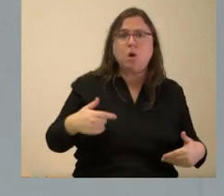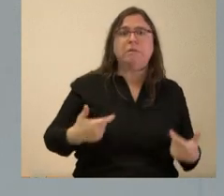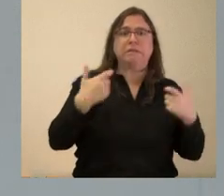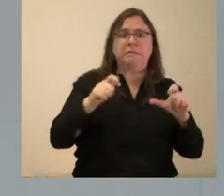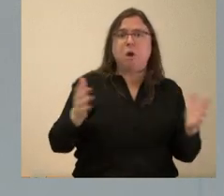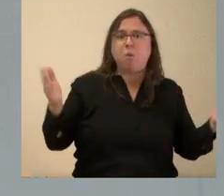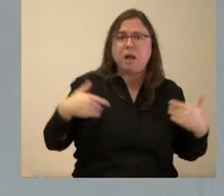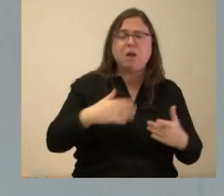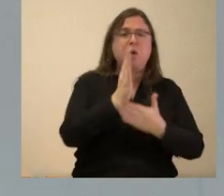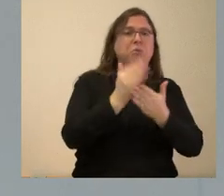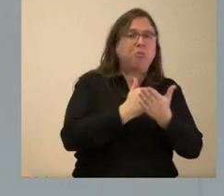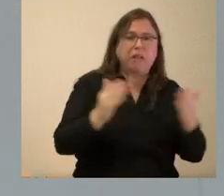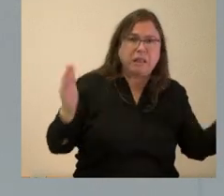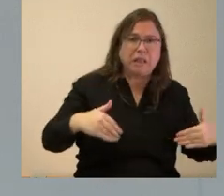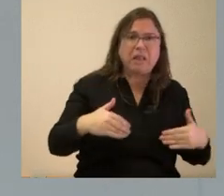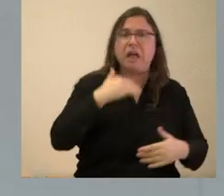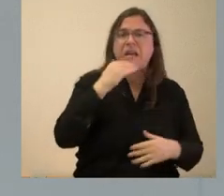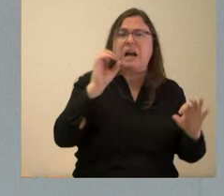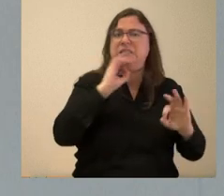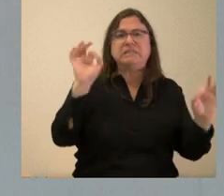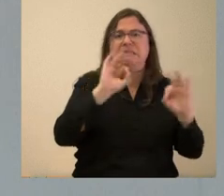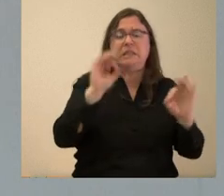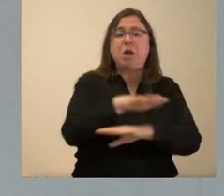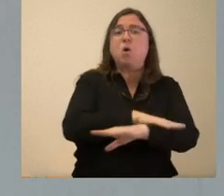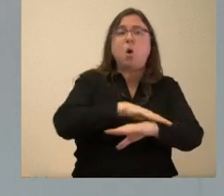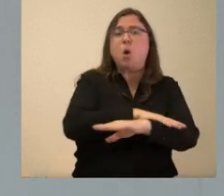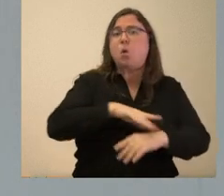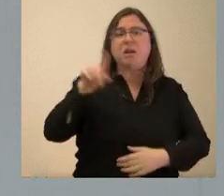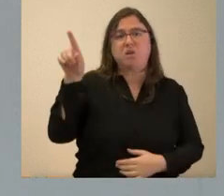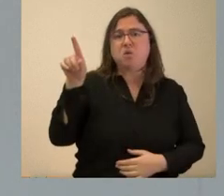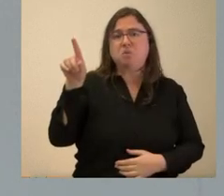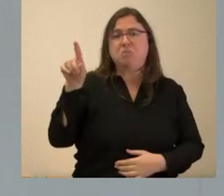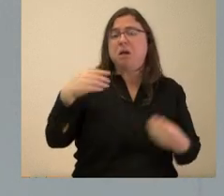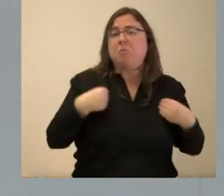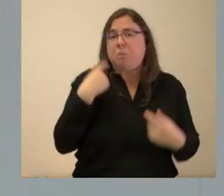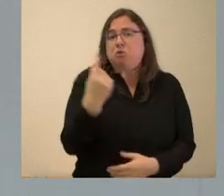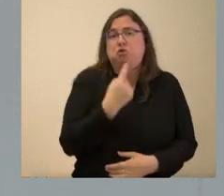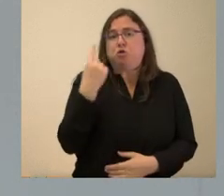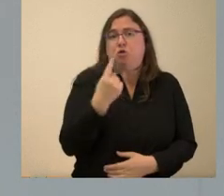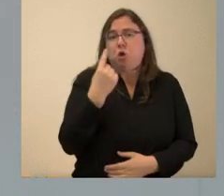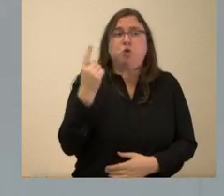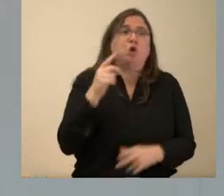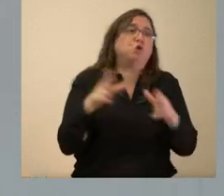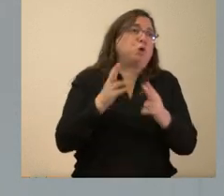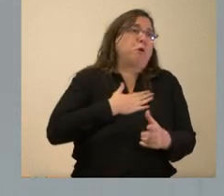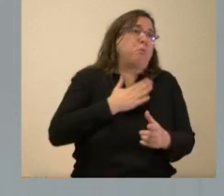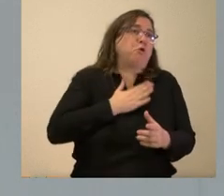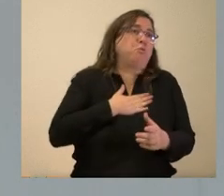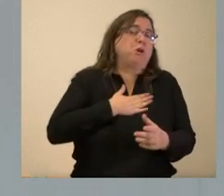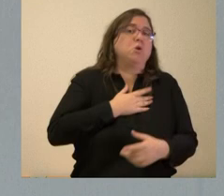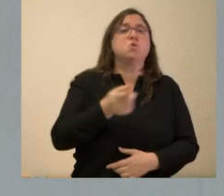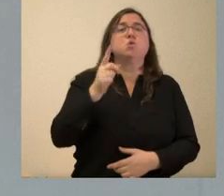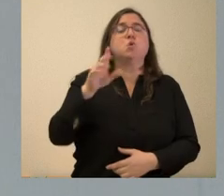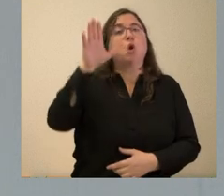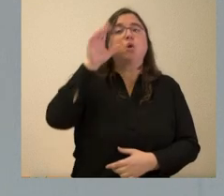productivos ni de las comunidades autónomas ni de prácticamente nadie es un gobierno que vive aislado solo con sus socios que solo escucha